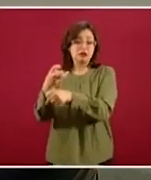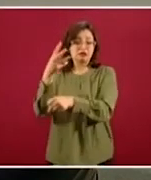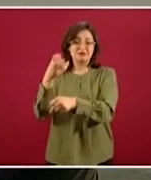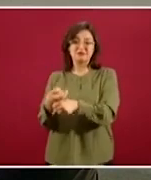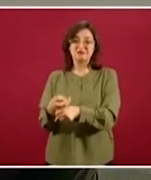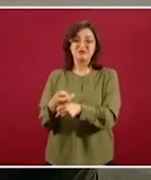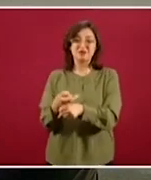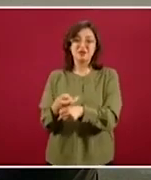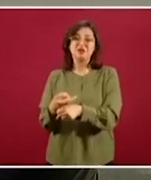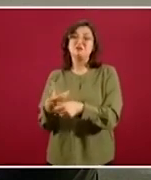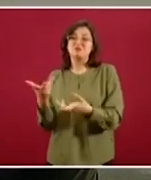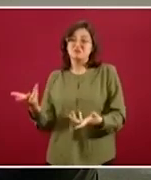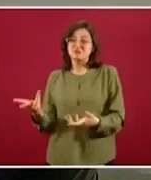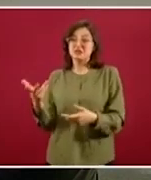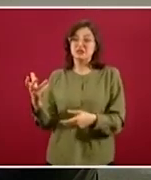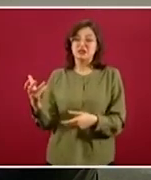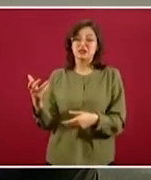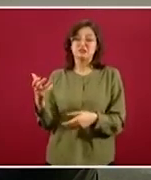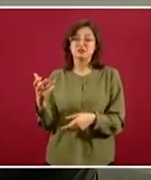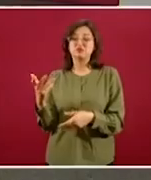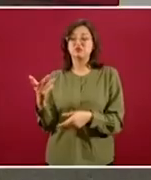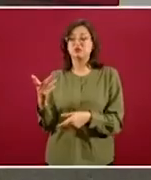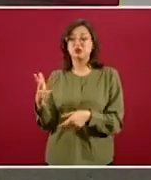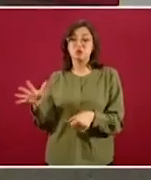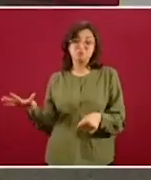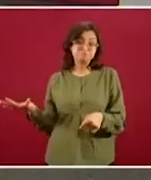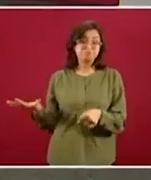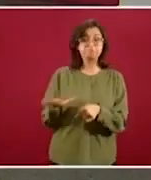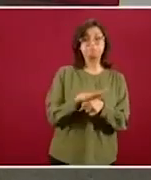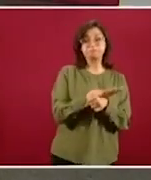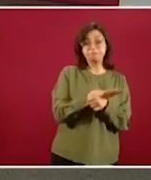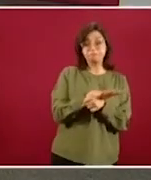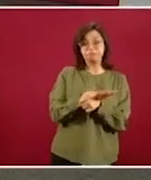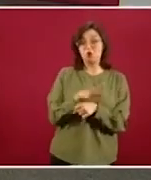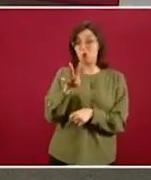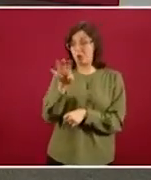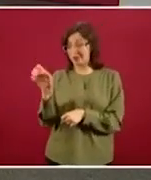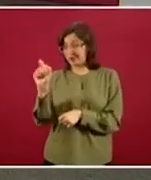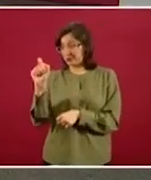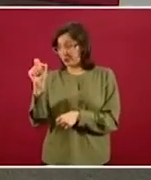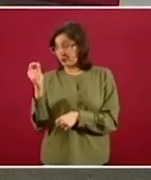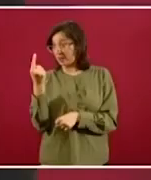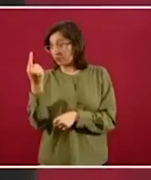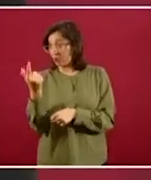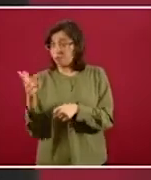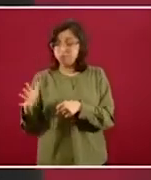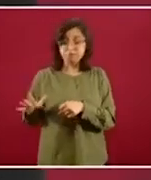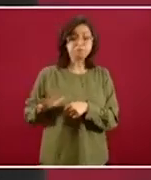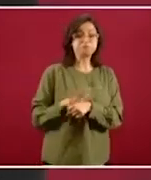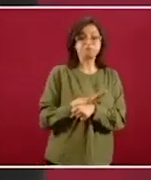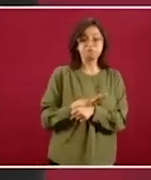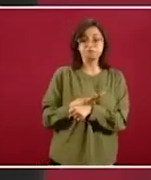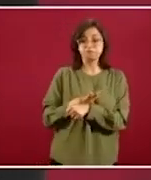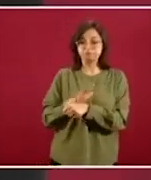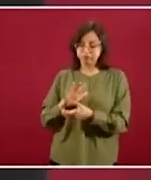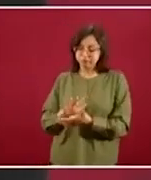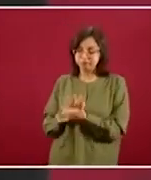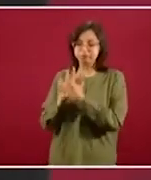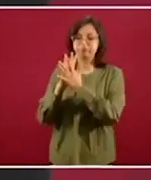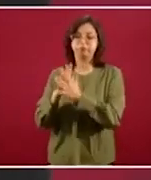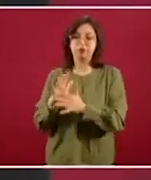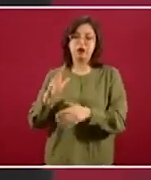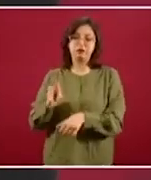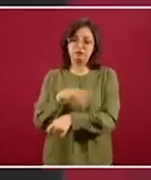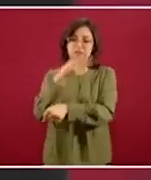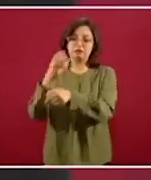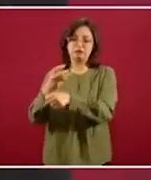se llene las camas de la fase 2, las 421 camas, transitaríamos a la fase